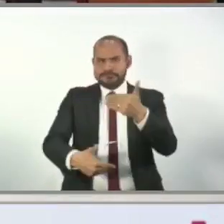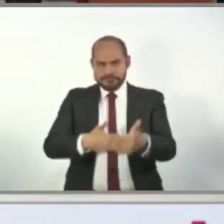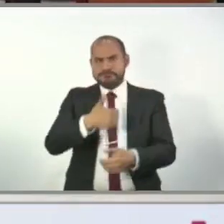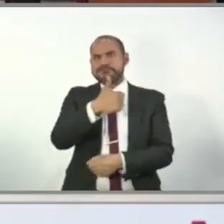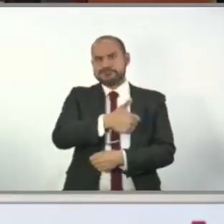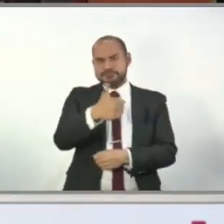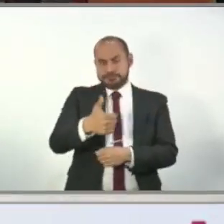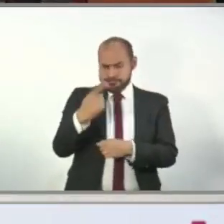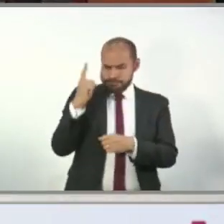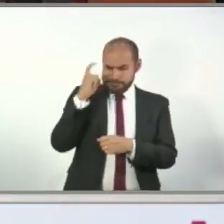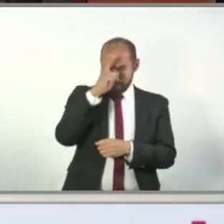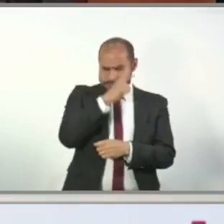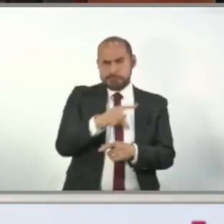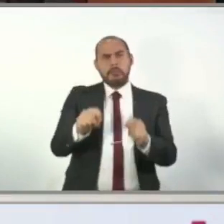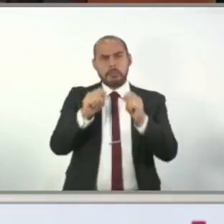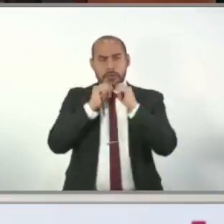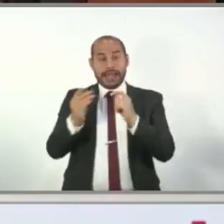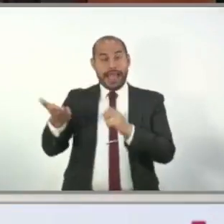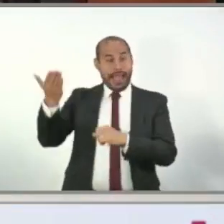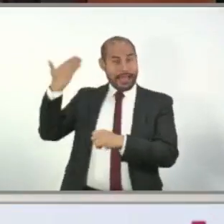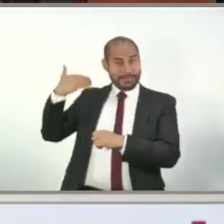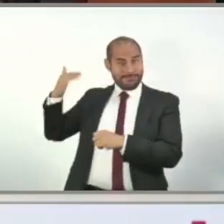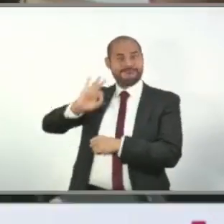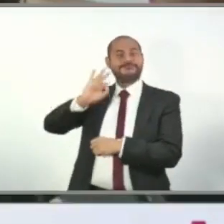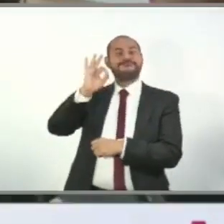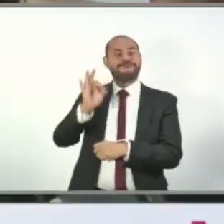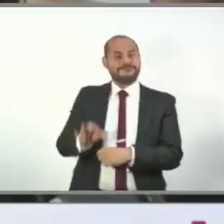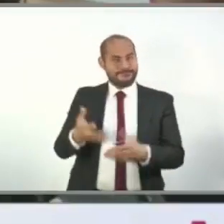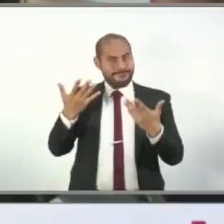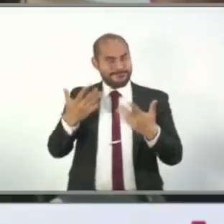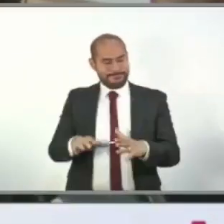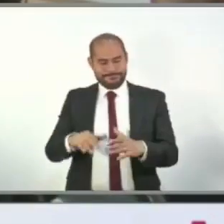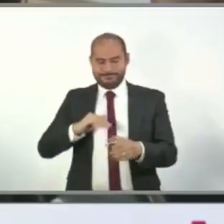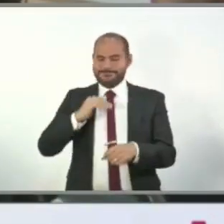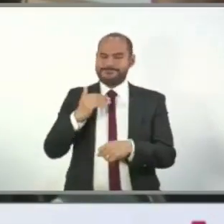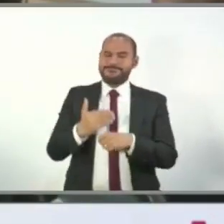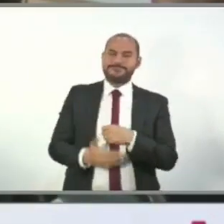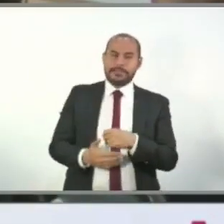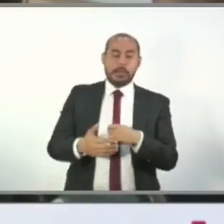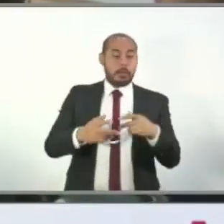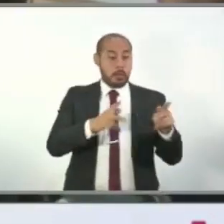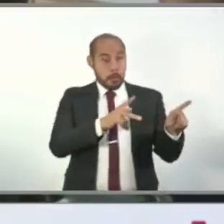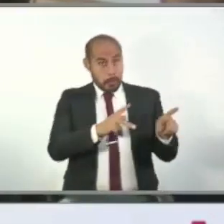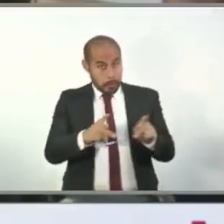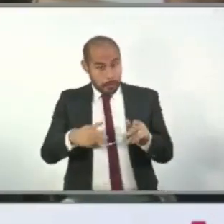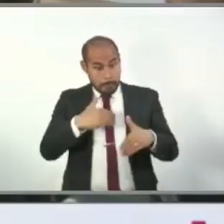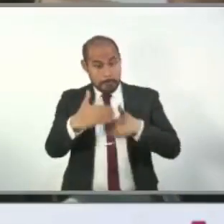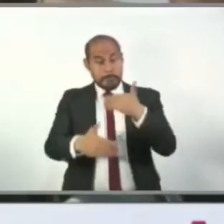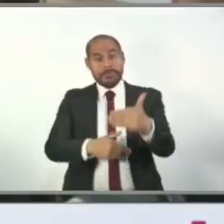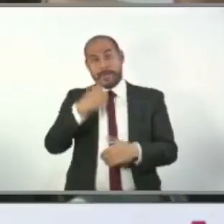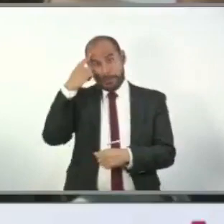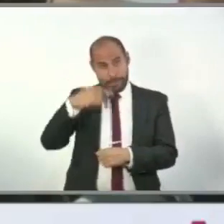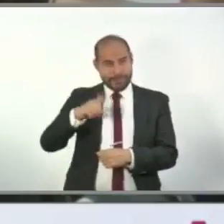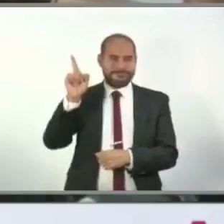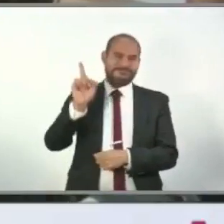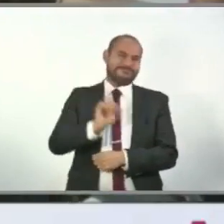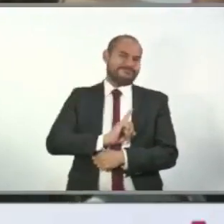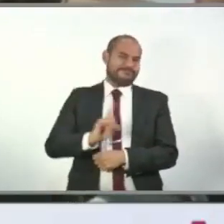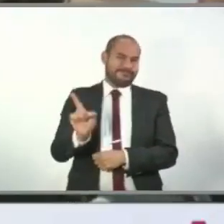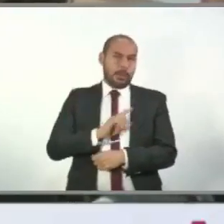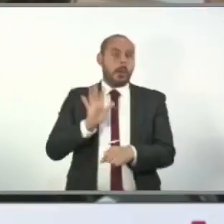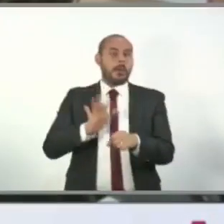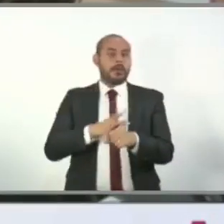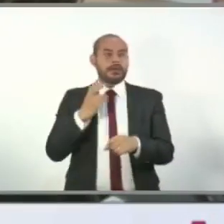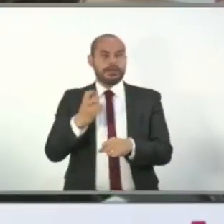ustedes aceptó hace algún tiempo. Sabemos que el proceso no ha sido fácil y por ello es